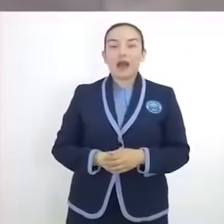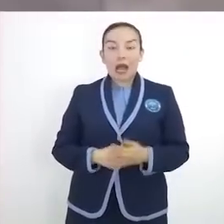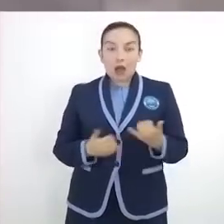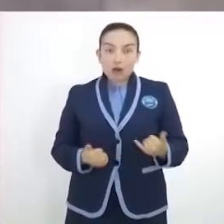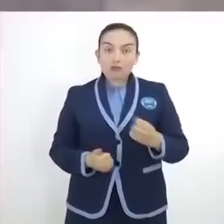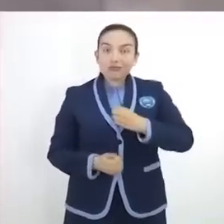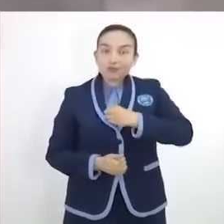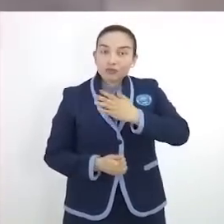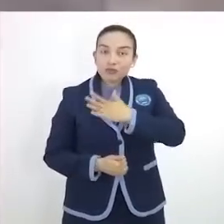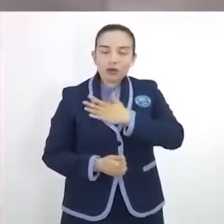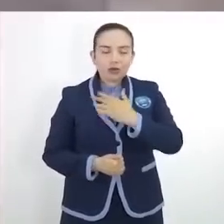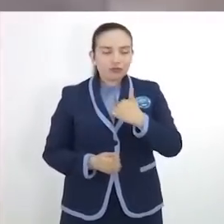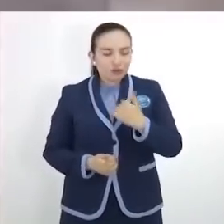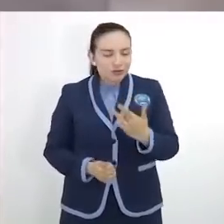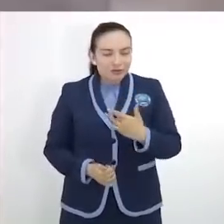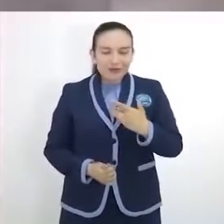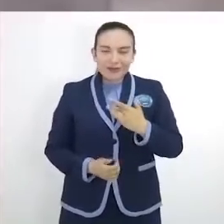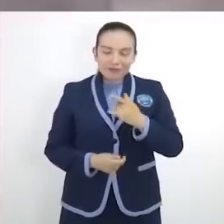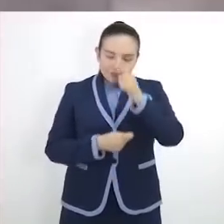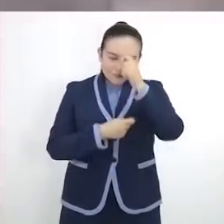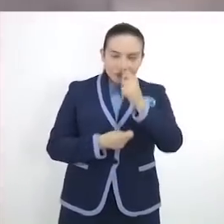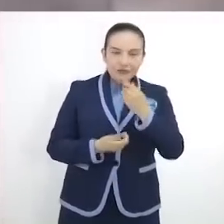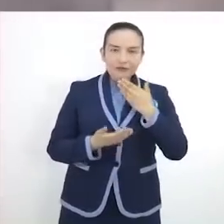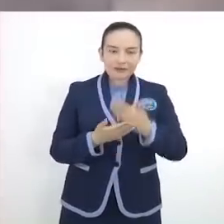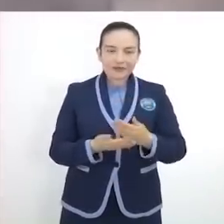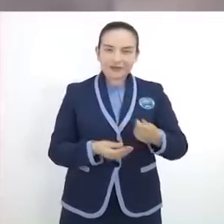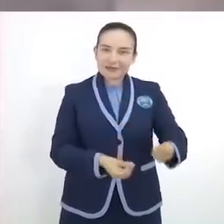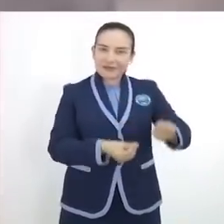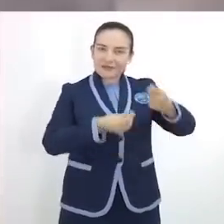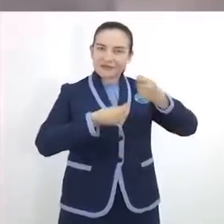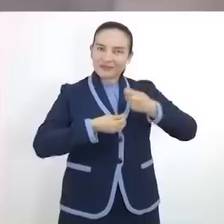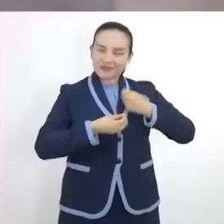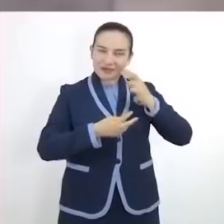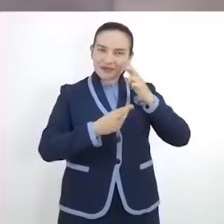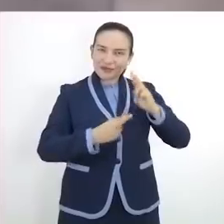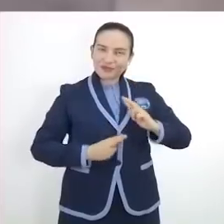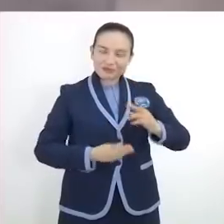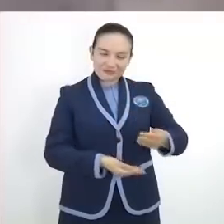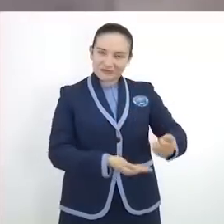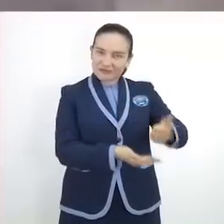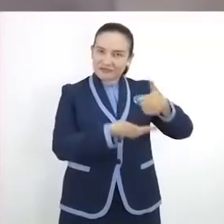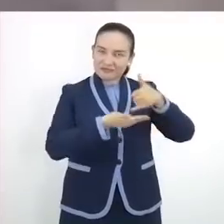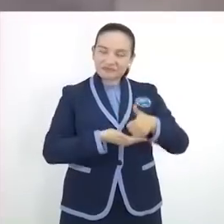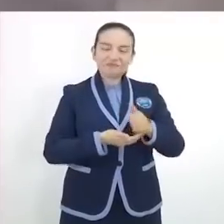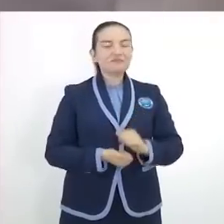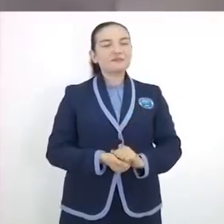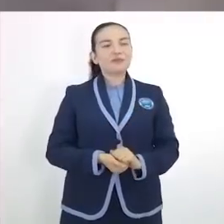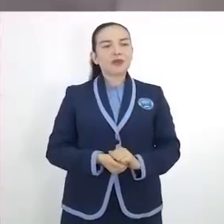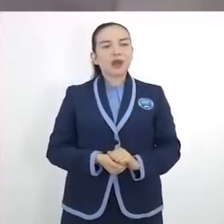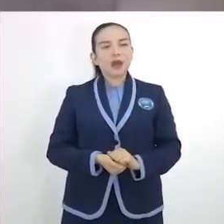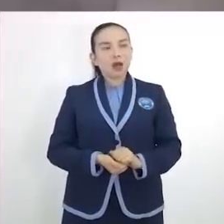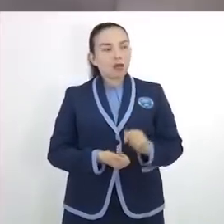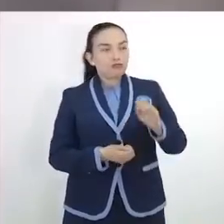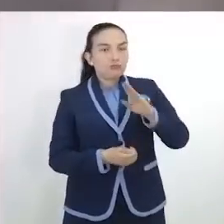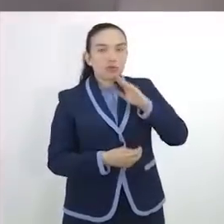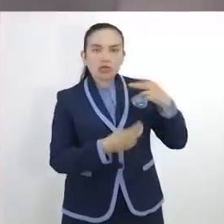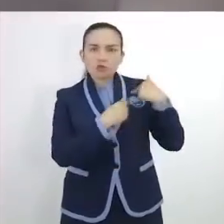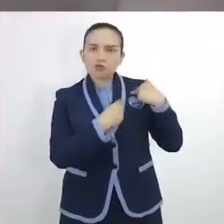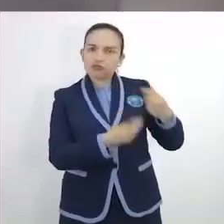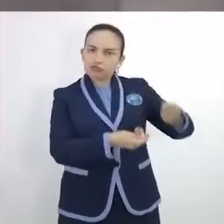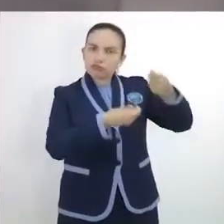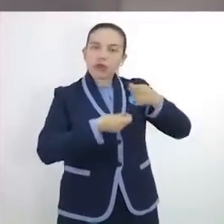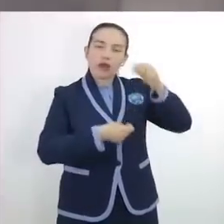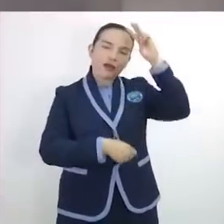esta oportunidad me siento honrada al recibir este reconocimiento que hace el